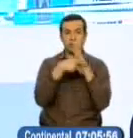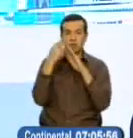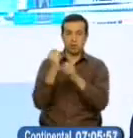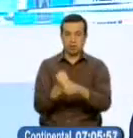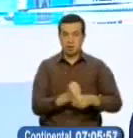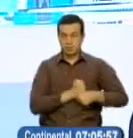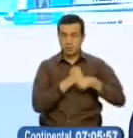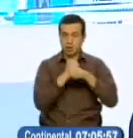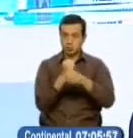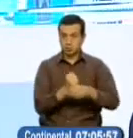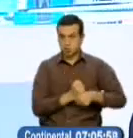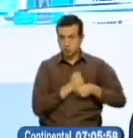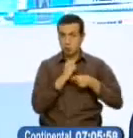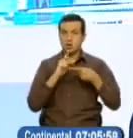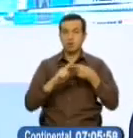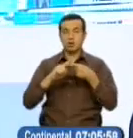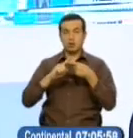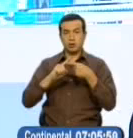Petroamazonas.